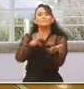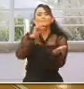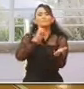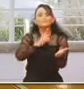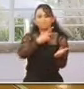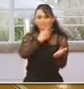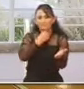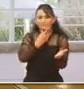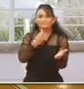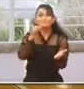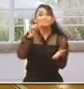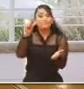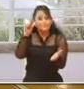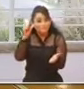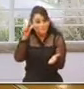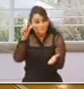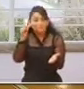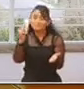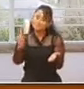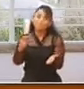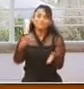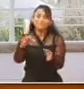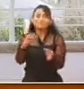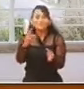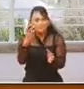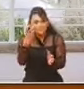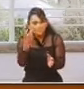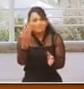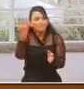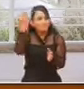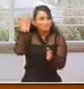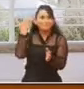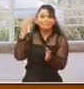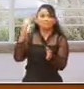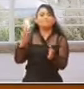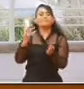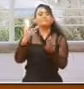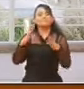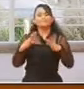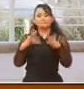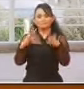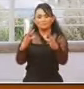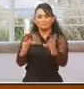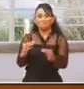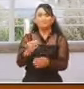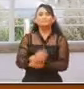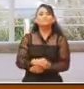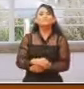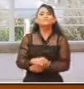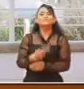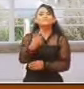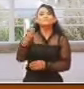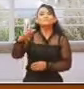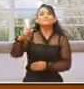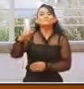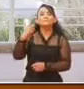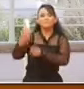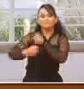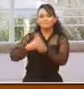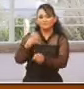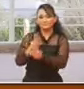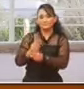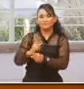de ayer celebramos el 270 aniversario de la Fundación de Santa Rosa Jáuregui. Y se trata de la